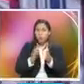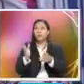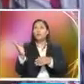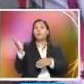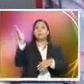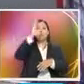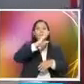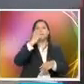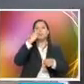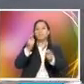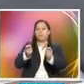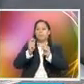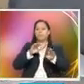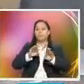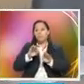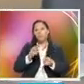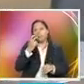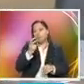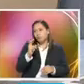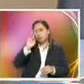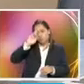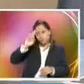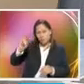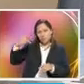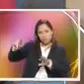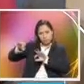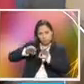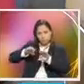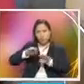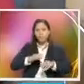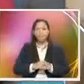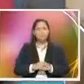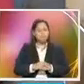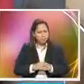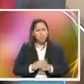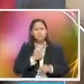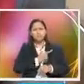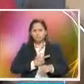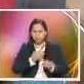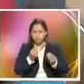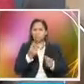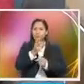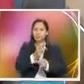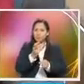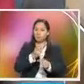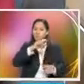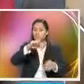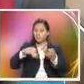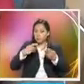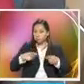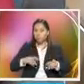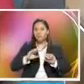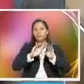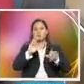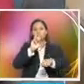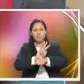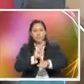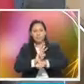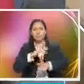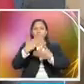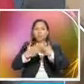creo que también es una manera de honrar este esfuerzo que está haciendo esta gente. Oye, me gusta muchísimo que invitemos a toda la gente, que estemos, por supuesto, pendientes